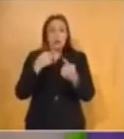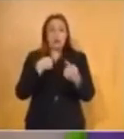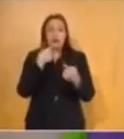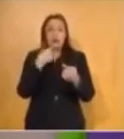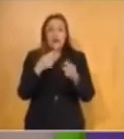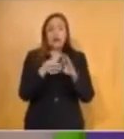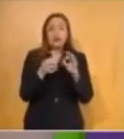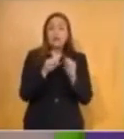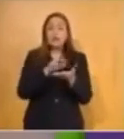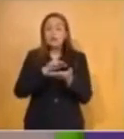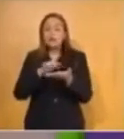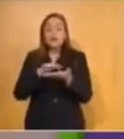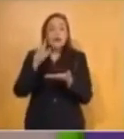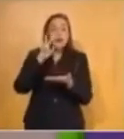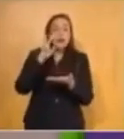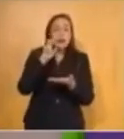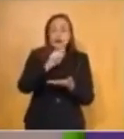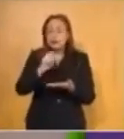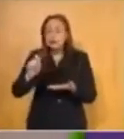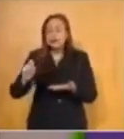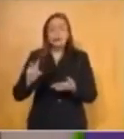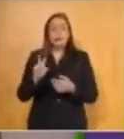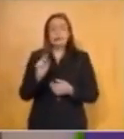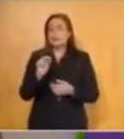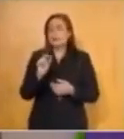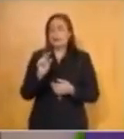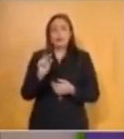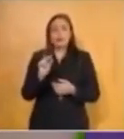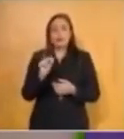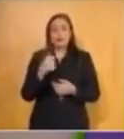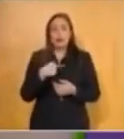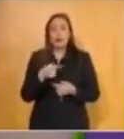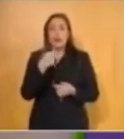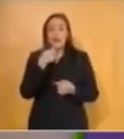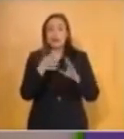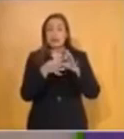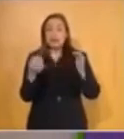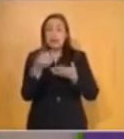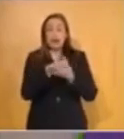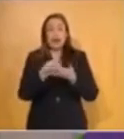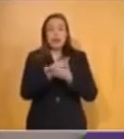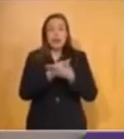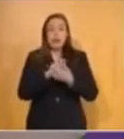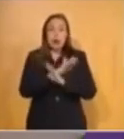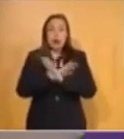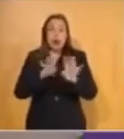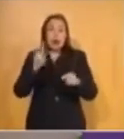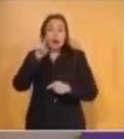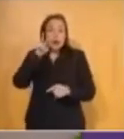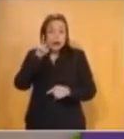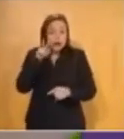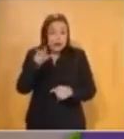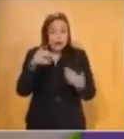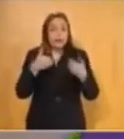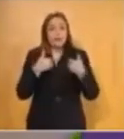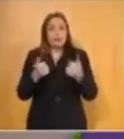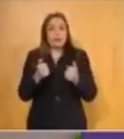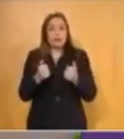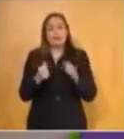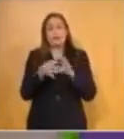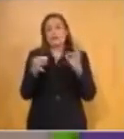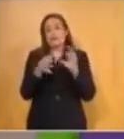palabras. Los recuadros van contándome la historia, pero me lo van contando con imágenes, con dibujos de los